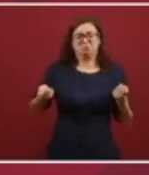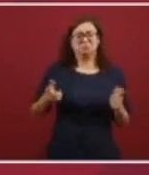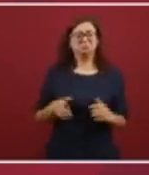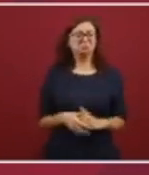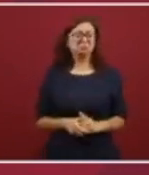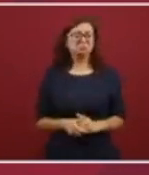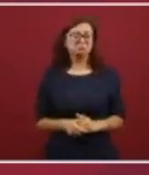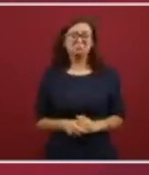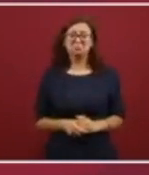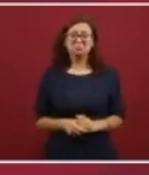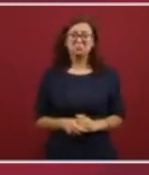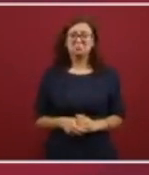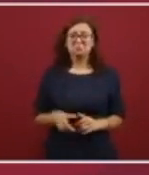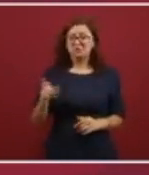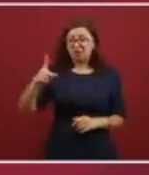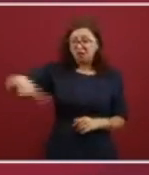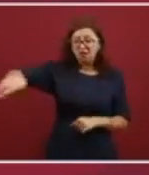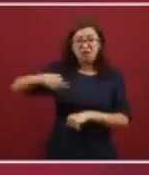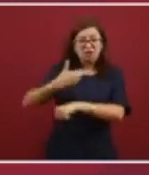Ni supe.